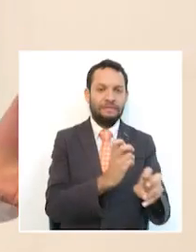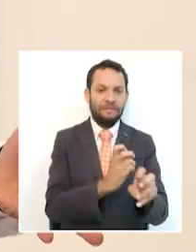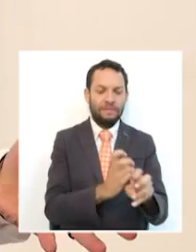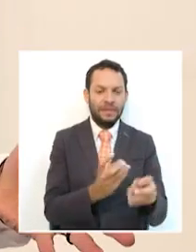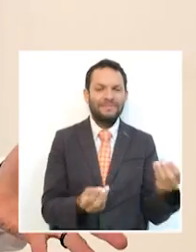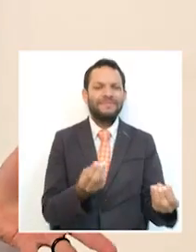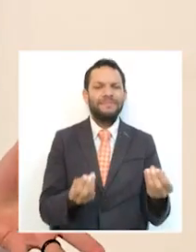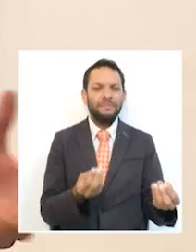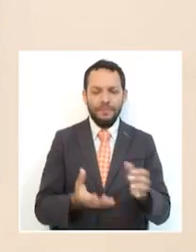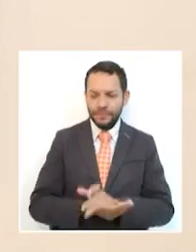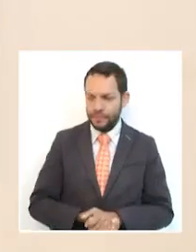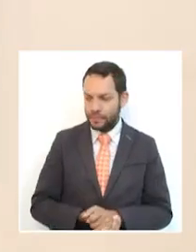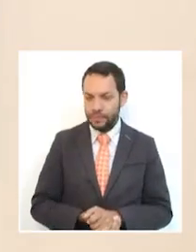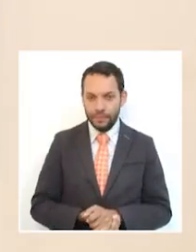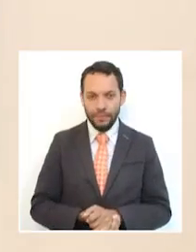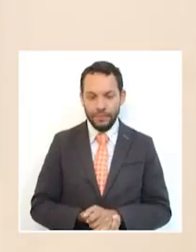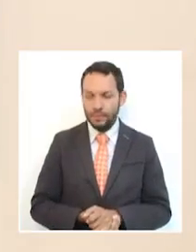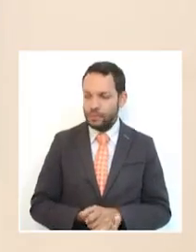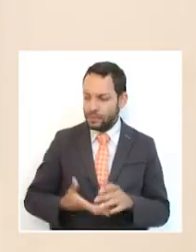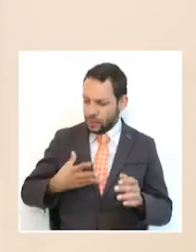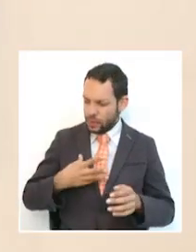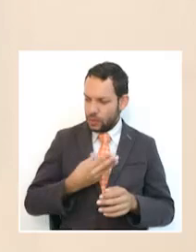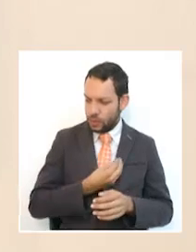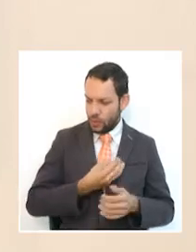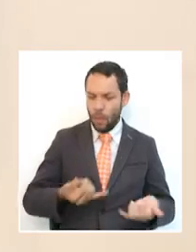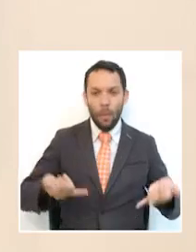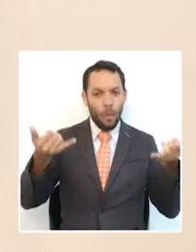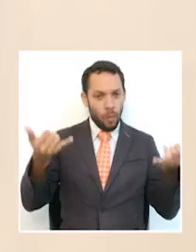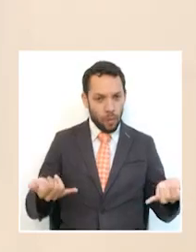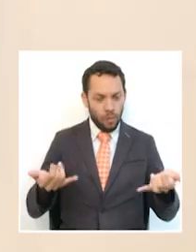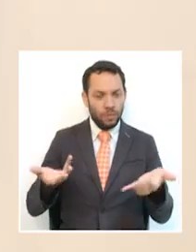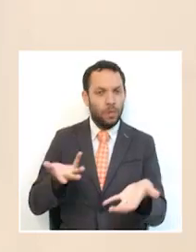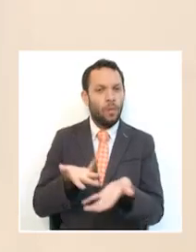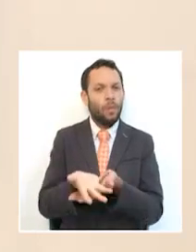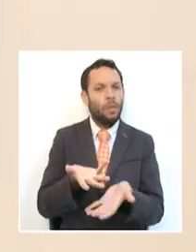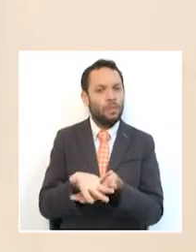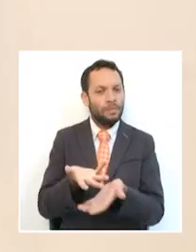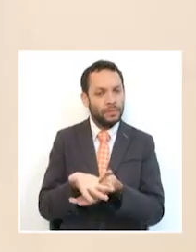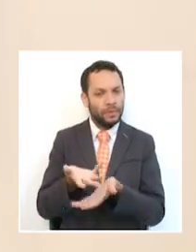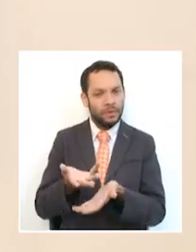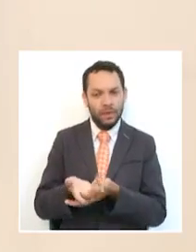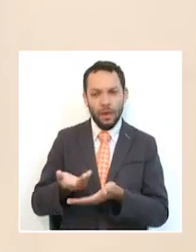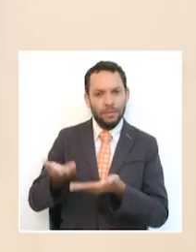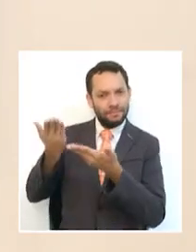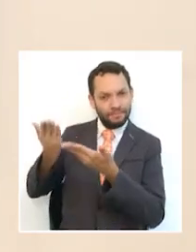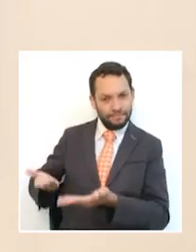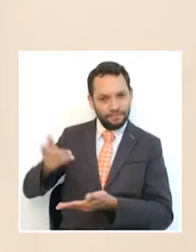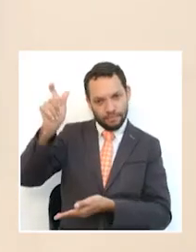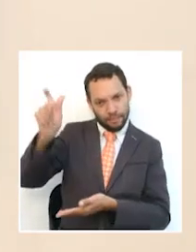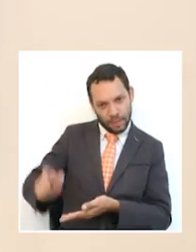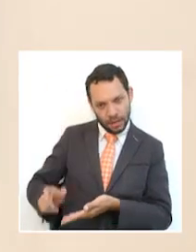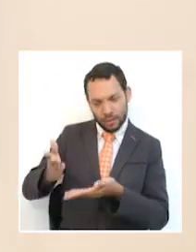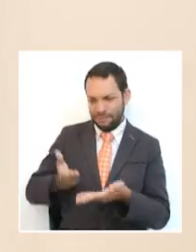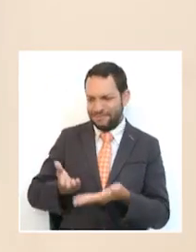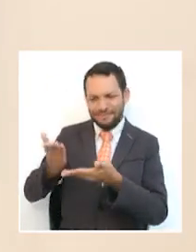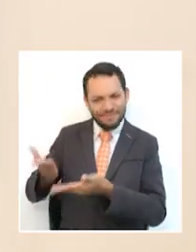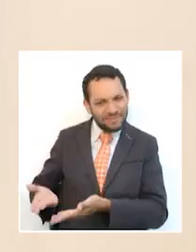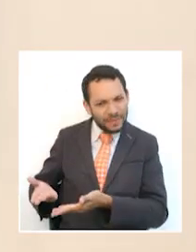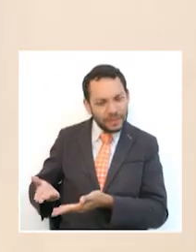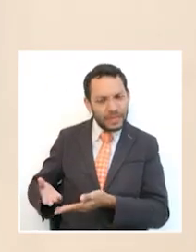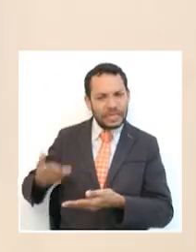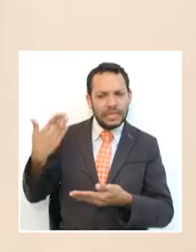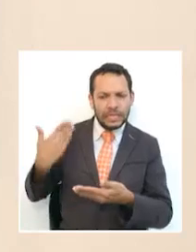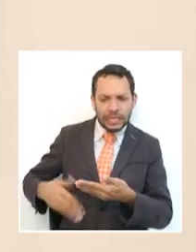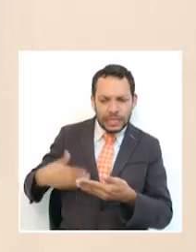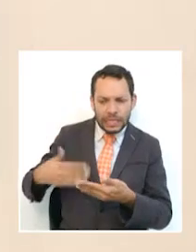que podemos darle recomendación a todas estas personas que definitivamente están en un estado